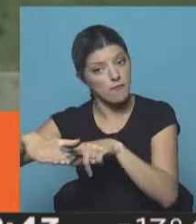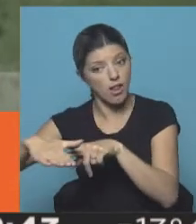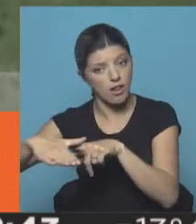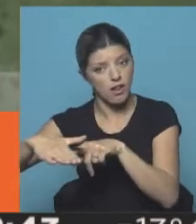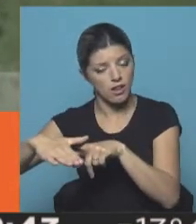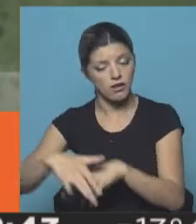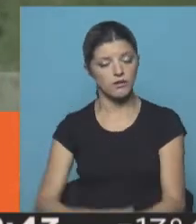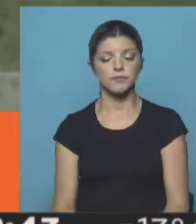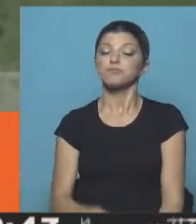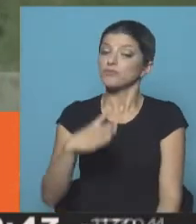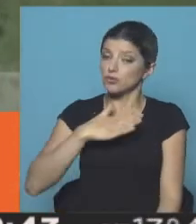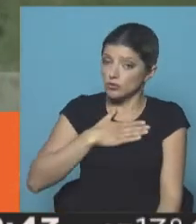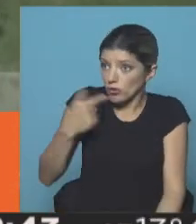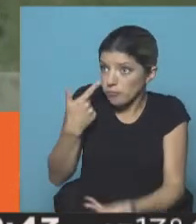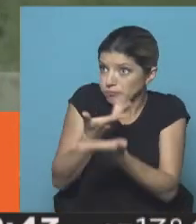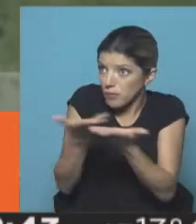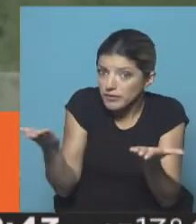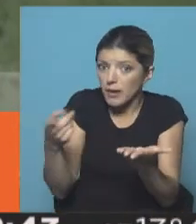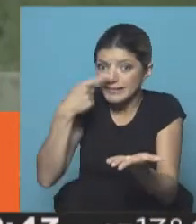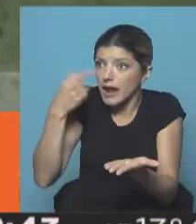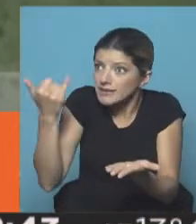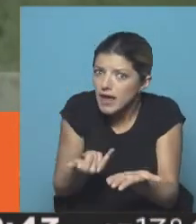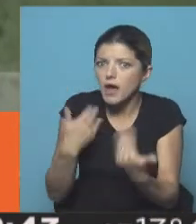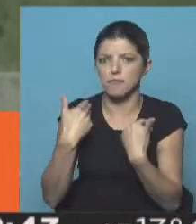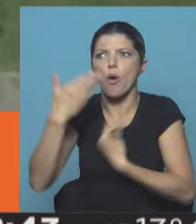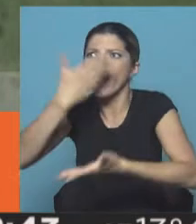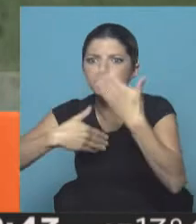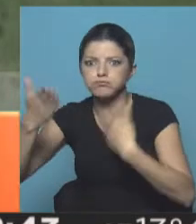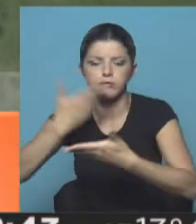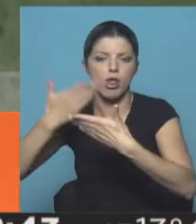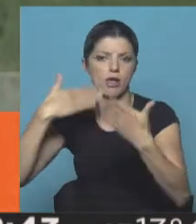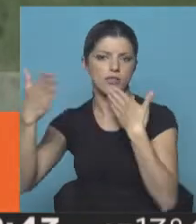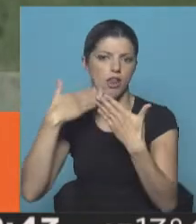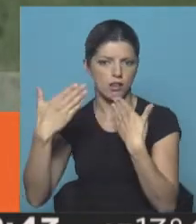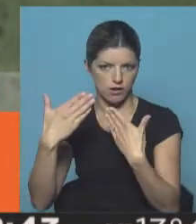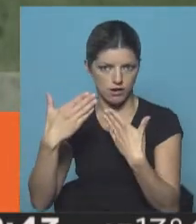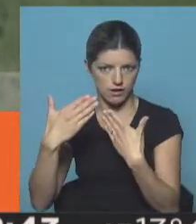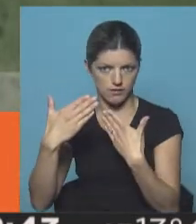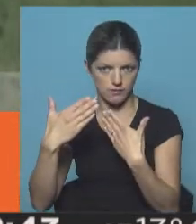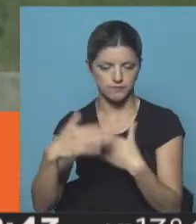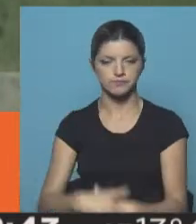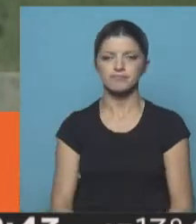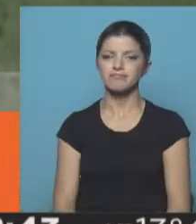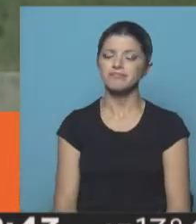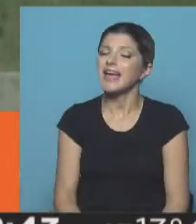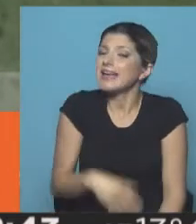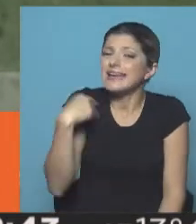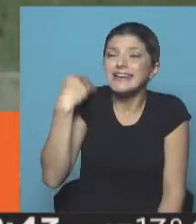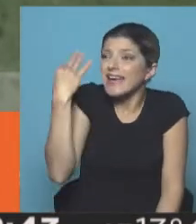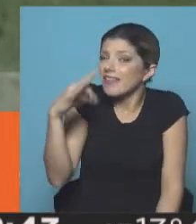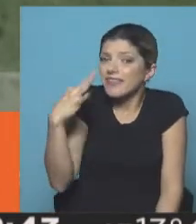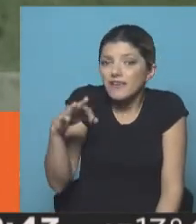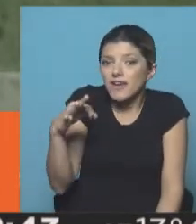Hemos dado muestras de interés en avanzar en nuestra relación bilateral, que puede y debe ser